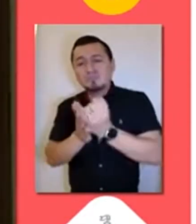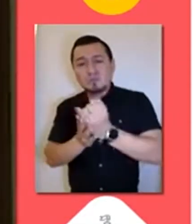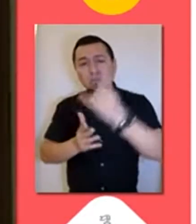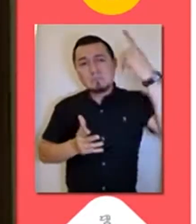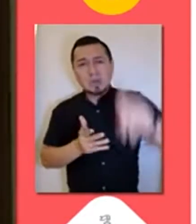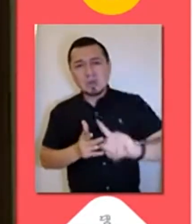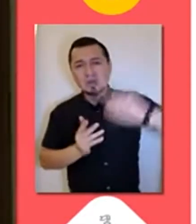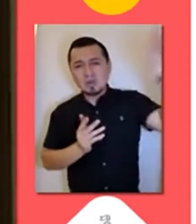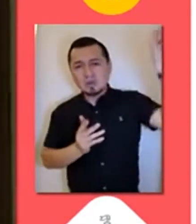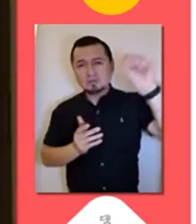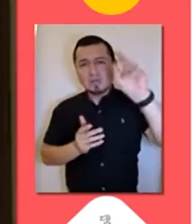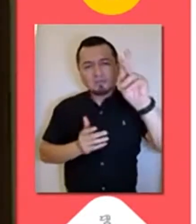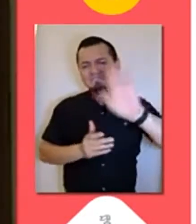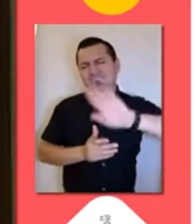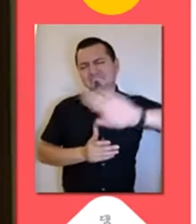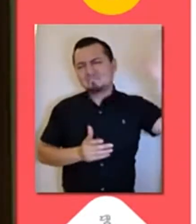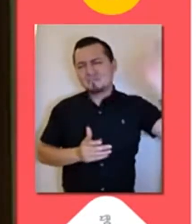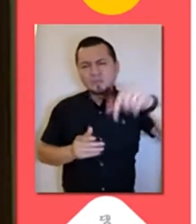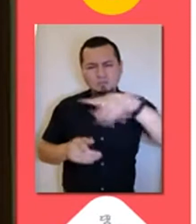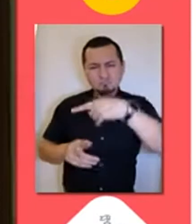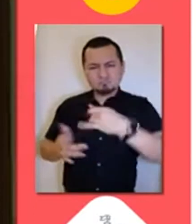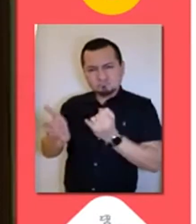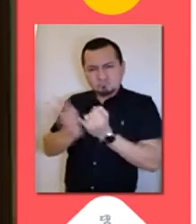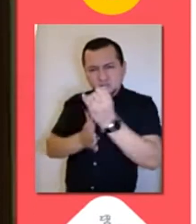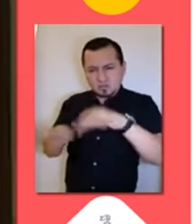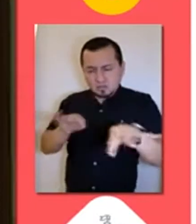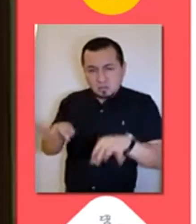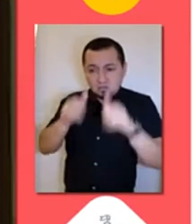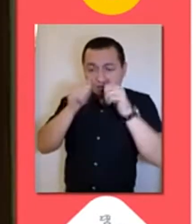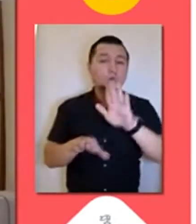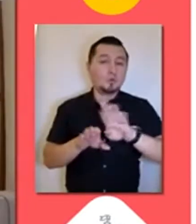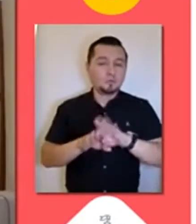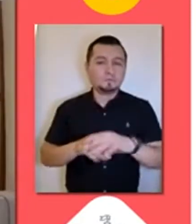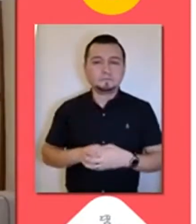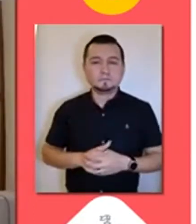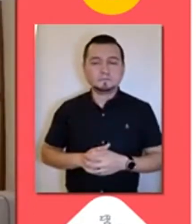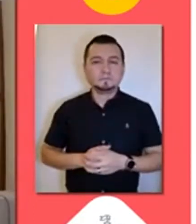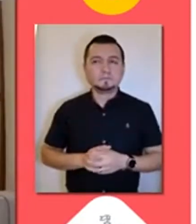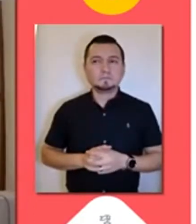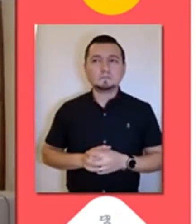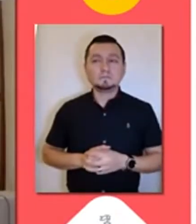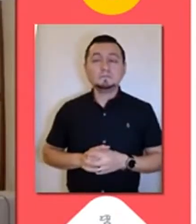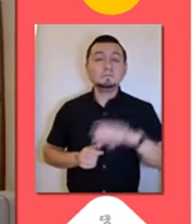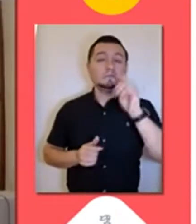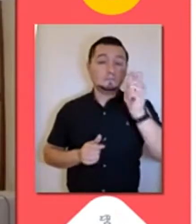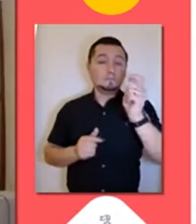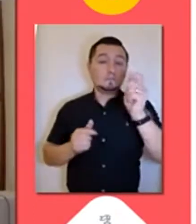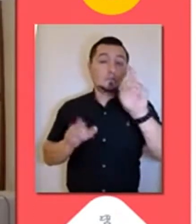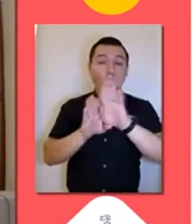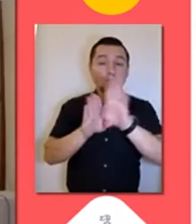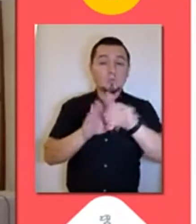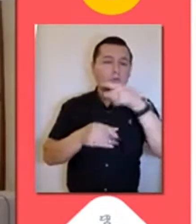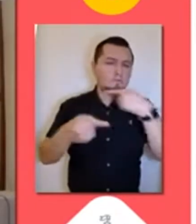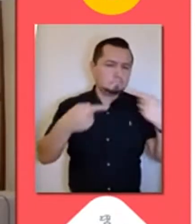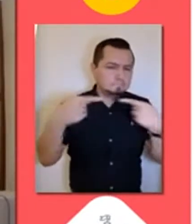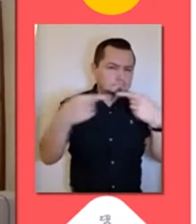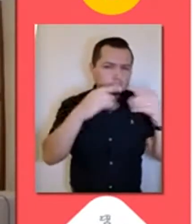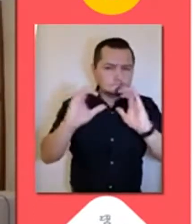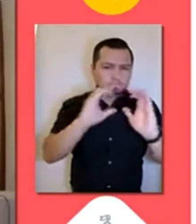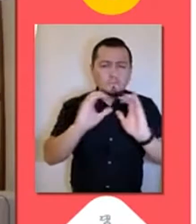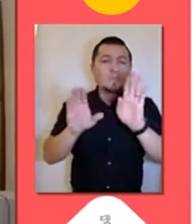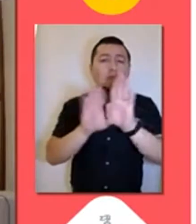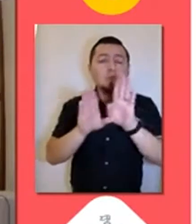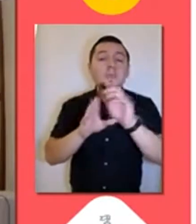mesa, tanto en materia de salud pública como en materia de educación. Sí, más que un semáforo, va a haber un conjunto de indicadores